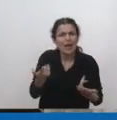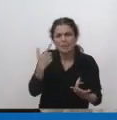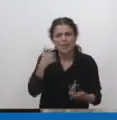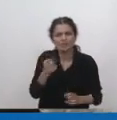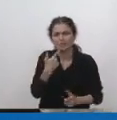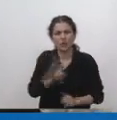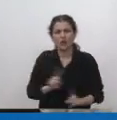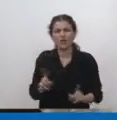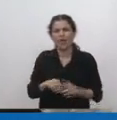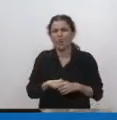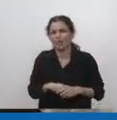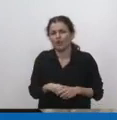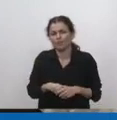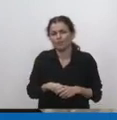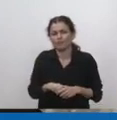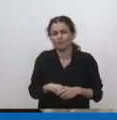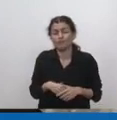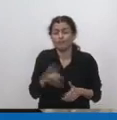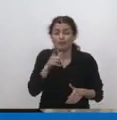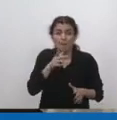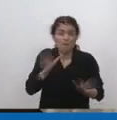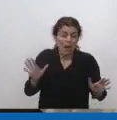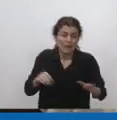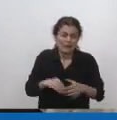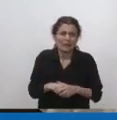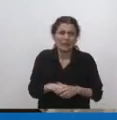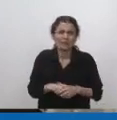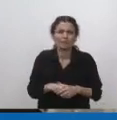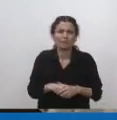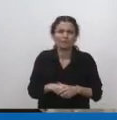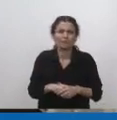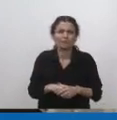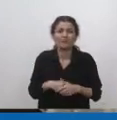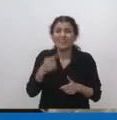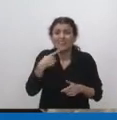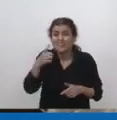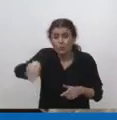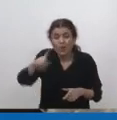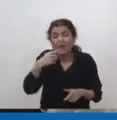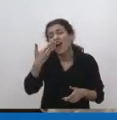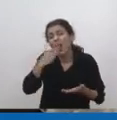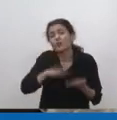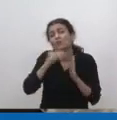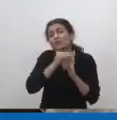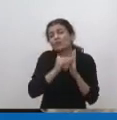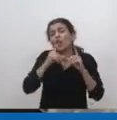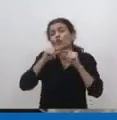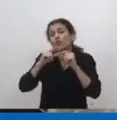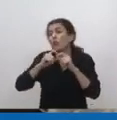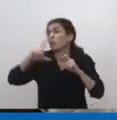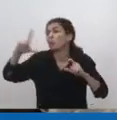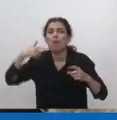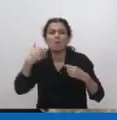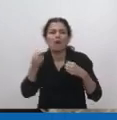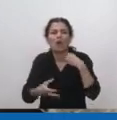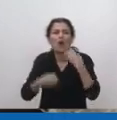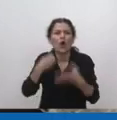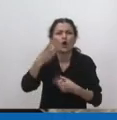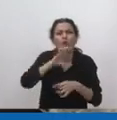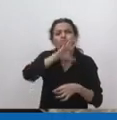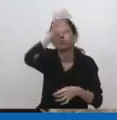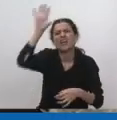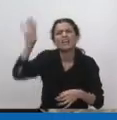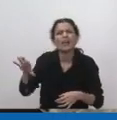Resulta ser que absolutamente los datos de la mayoría de las regiones